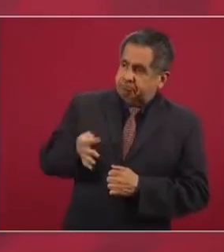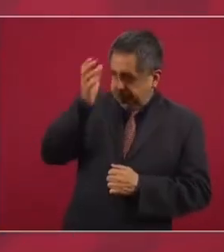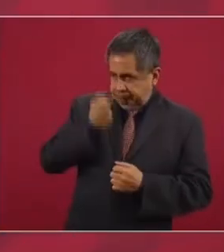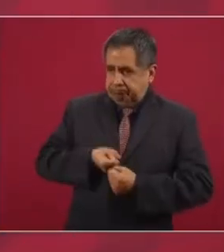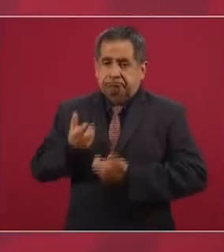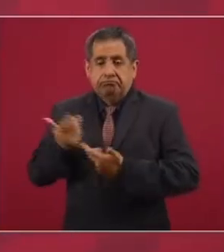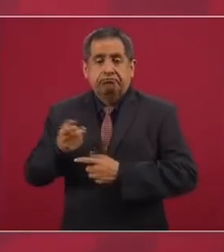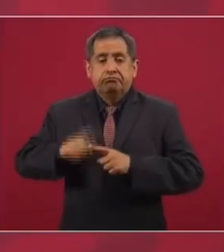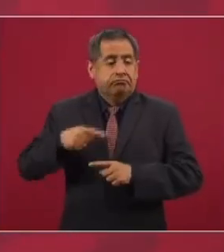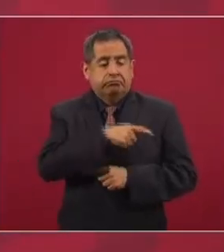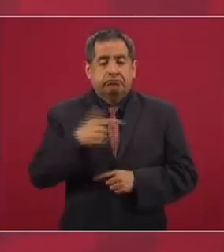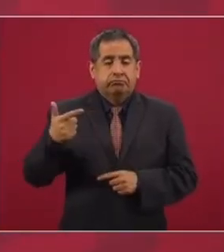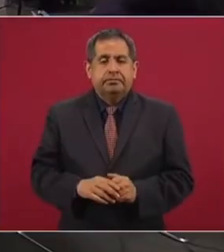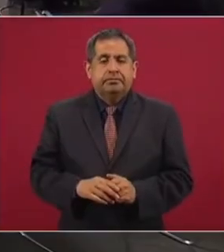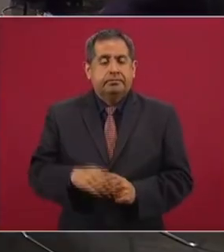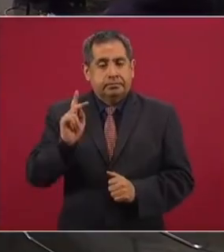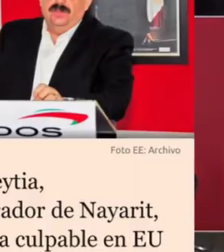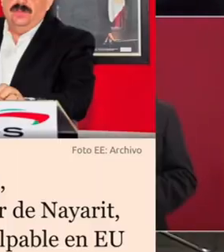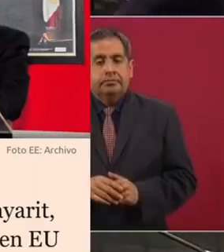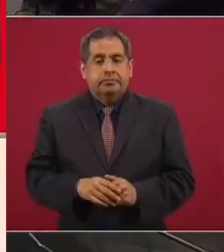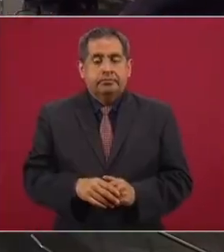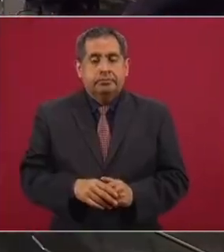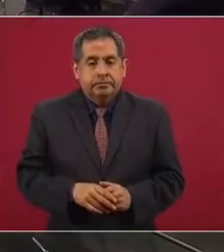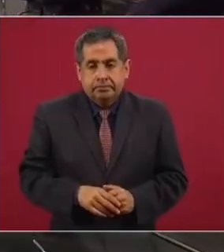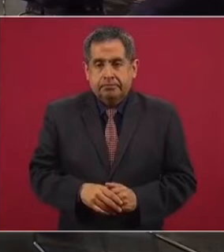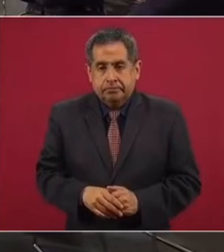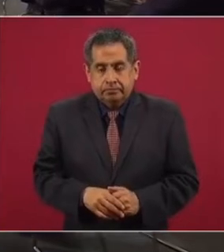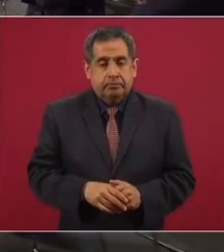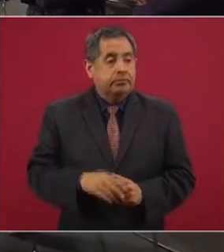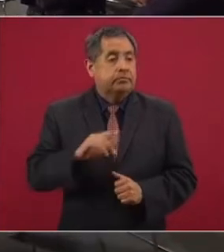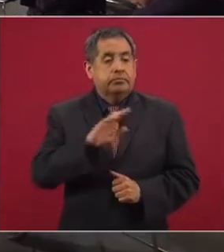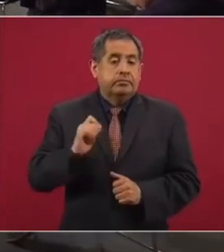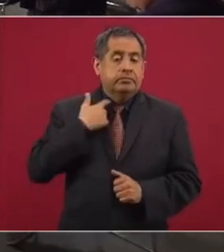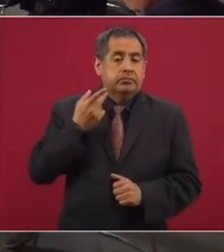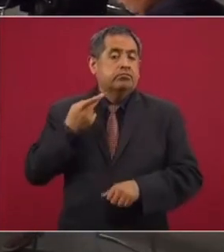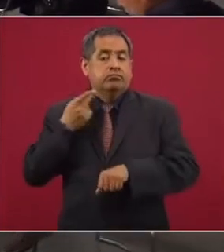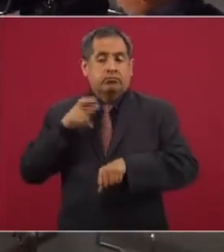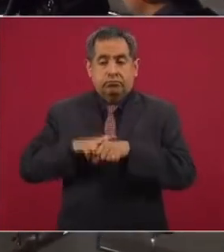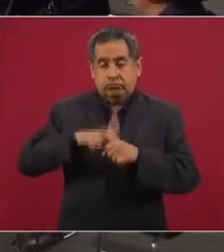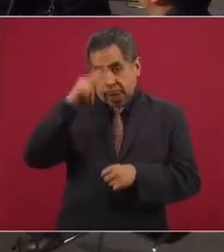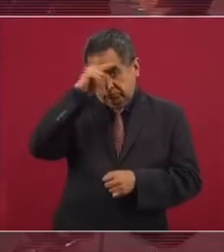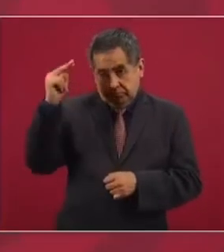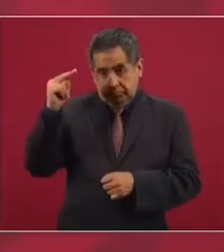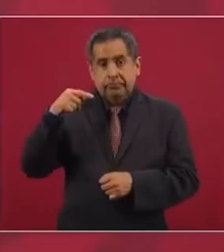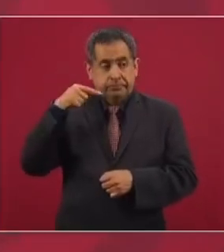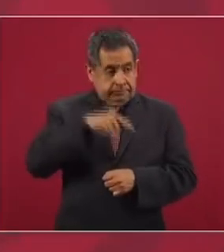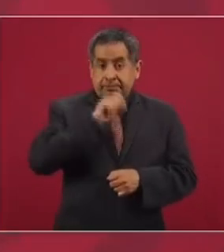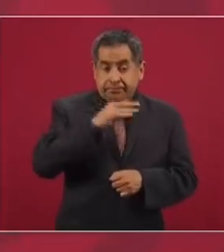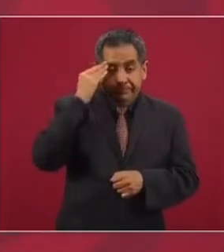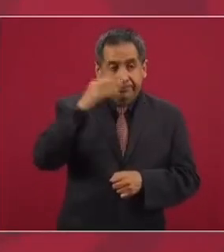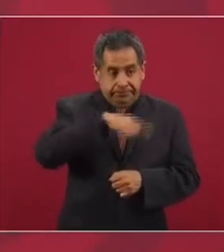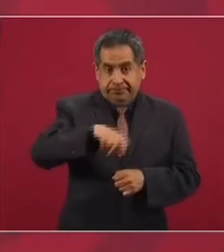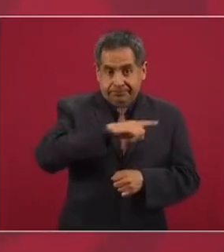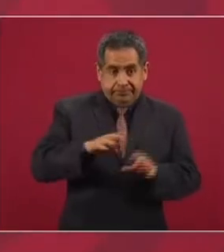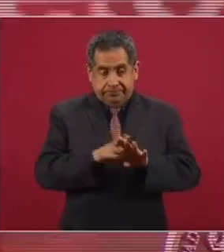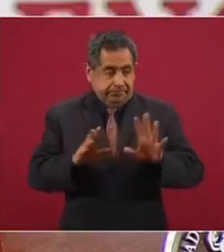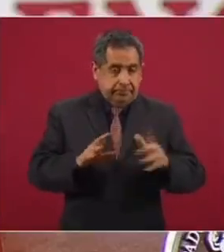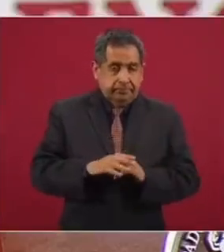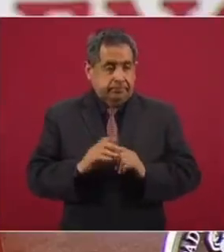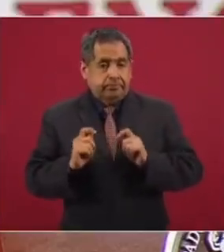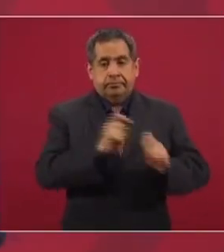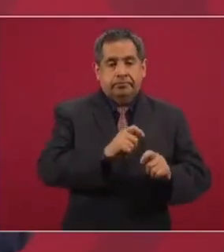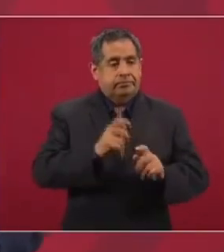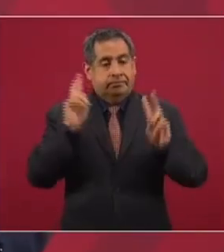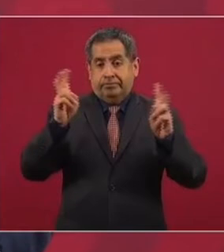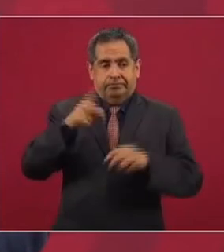acuerdo García Luna, pero el que estaba de procurador en Nayarit, precisamente cuando estos asuntos que se le